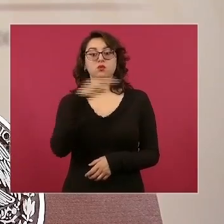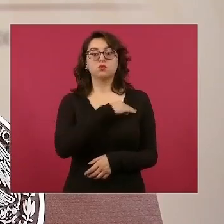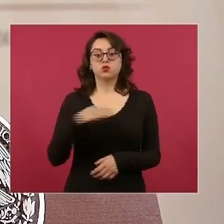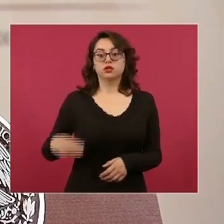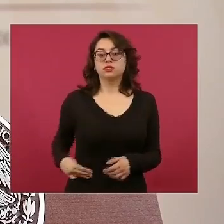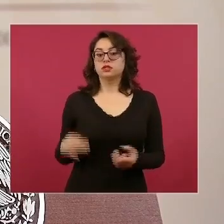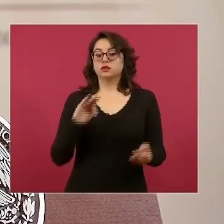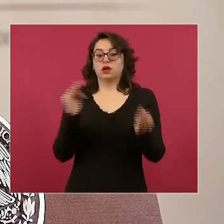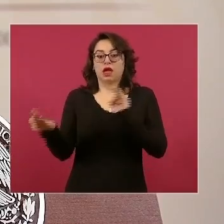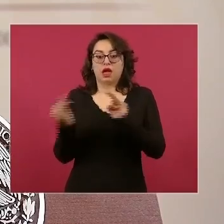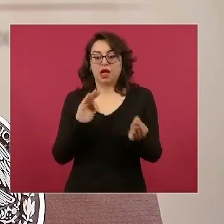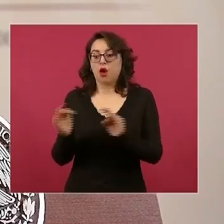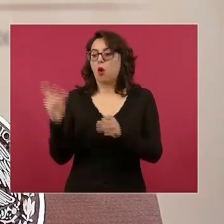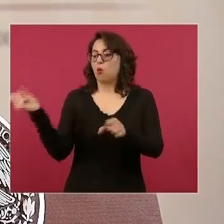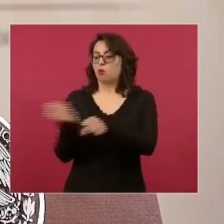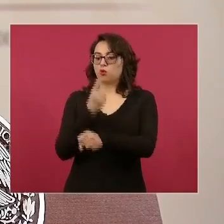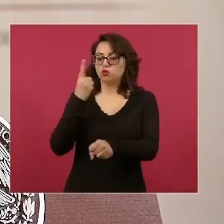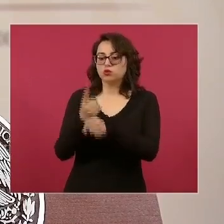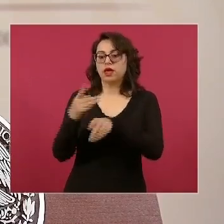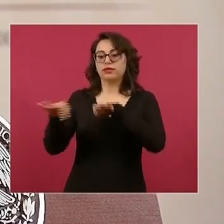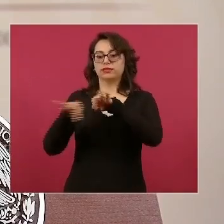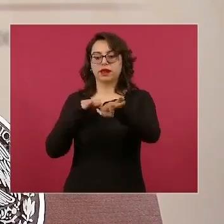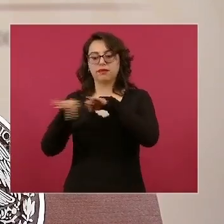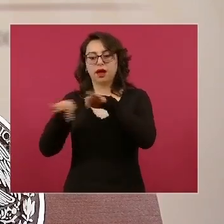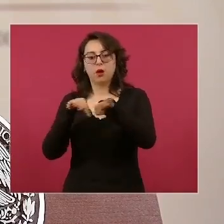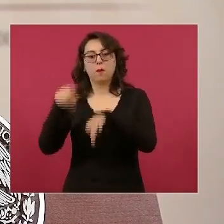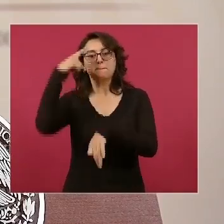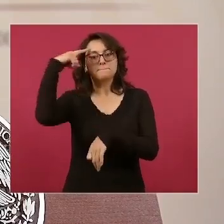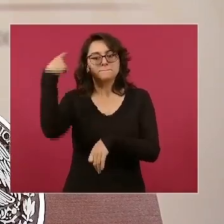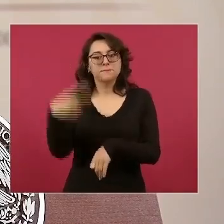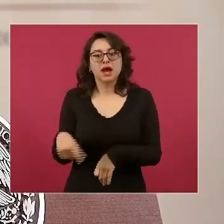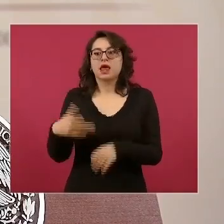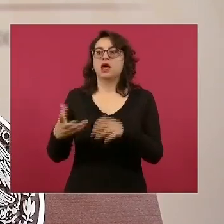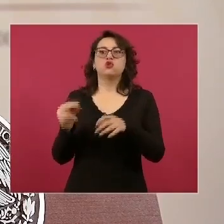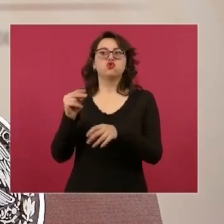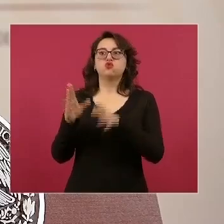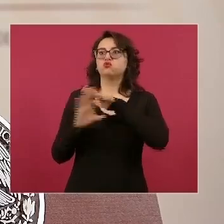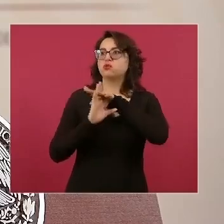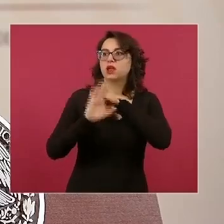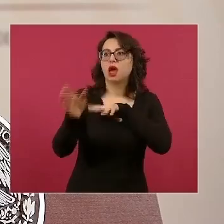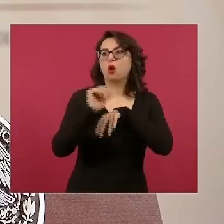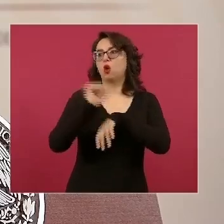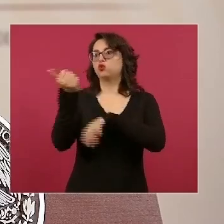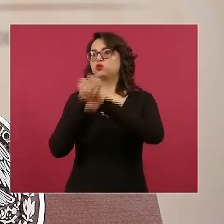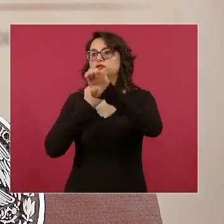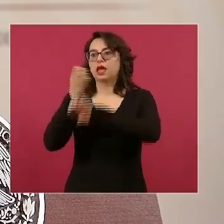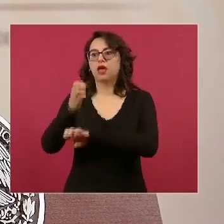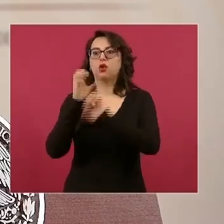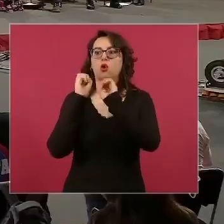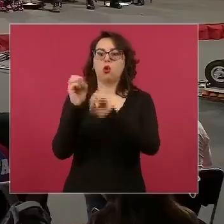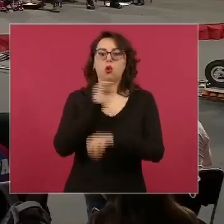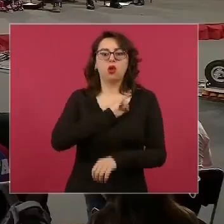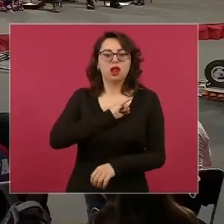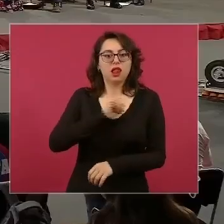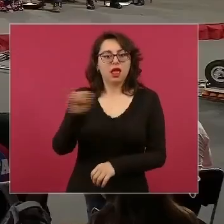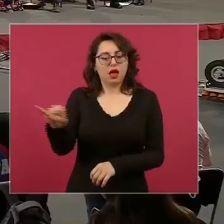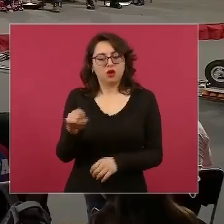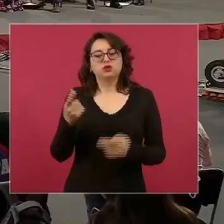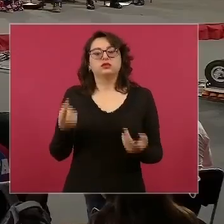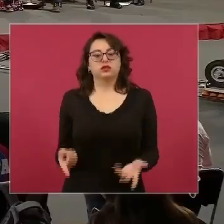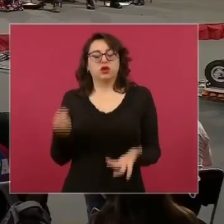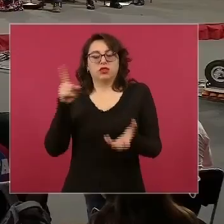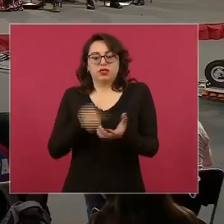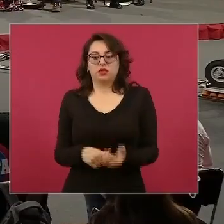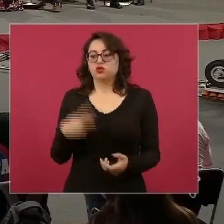que sean onerosos en los traslados para poder trabajar. Aquí comentarle que el 60% de las inversiones que hemos llevado en esta